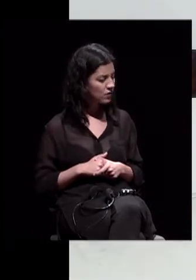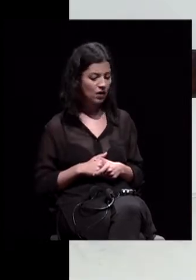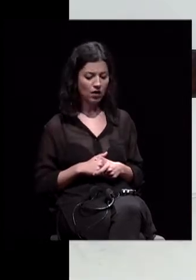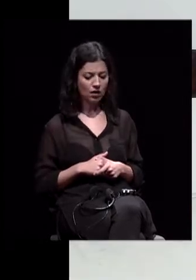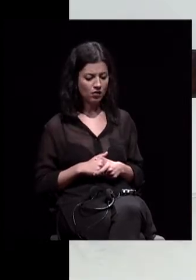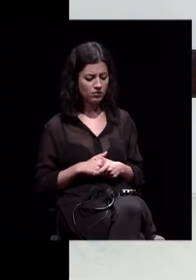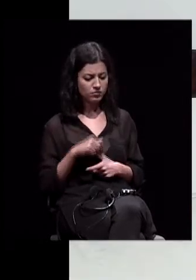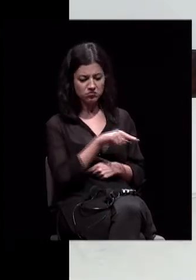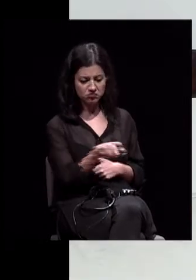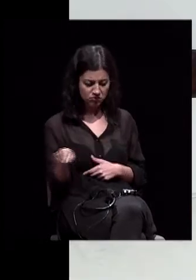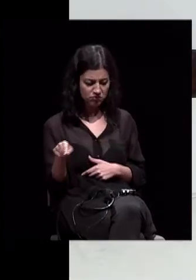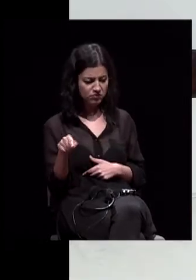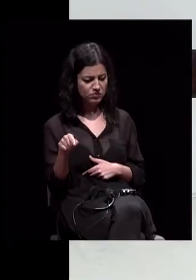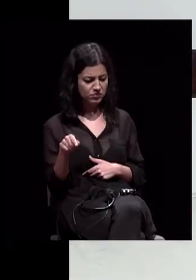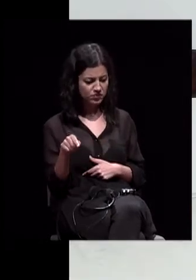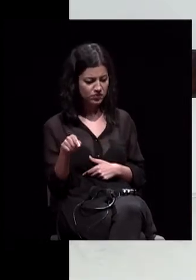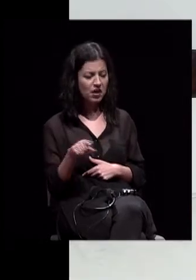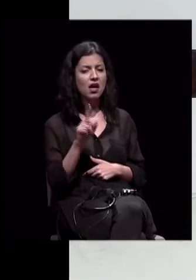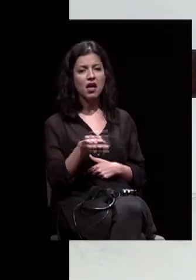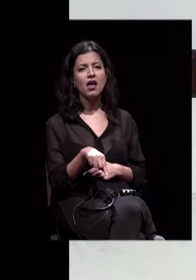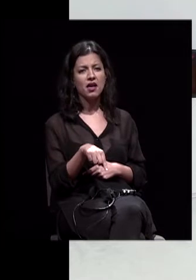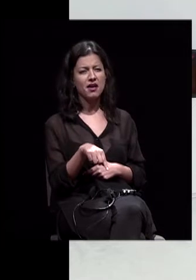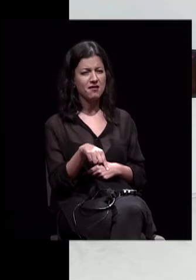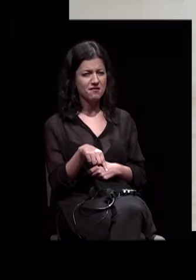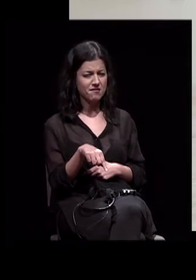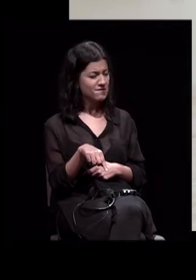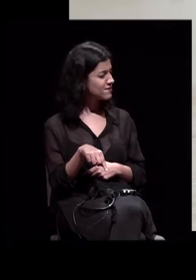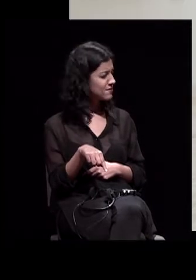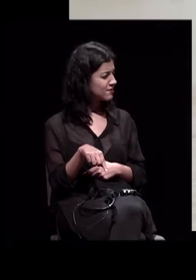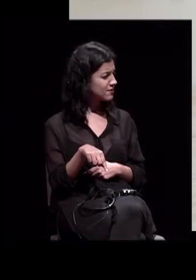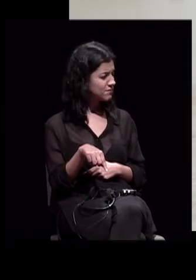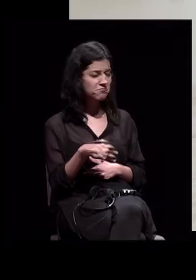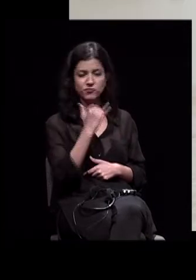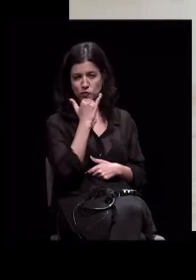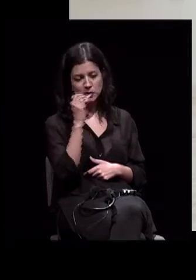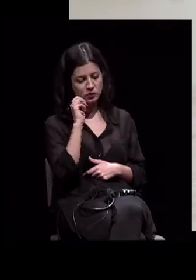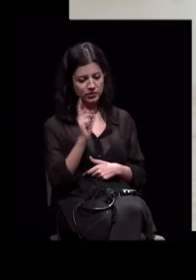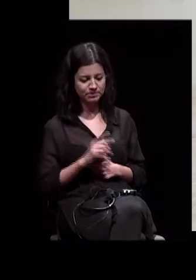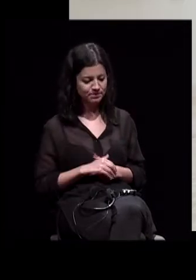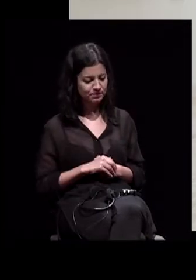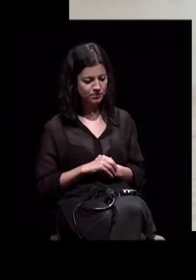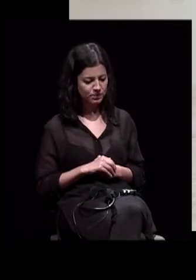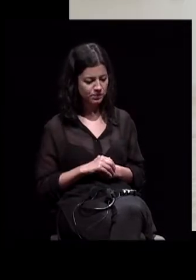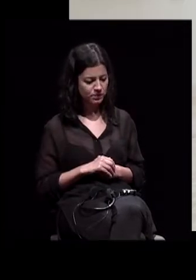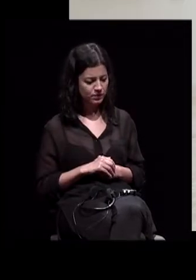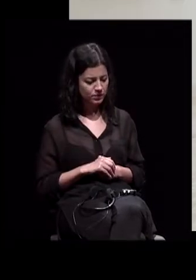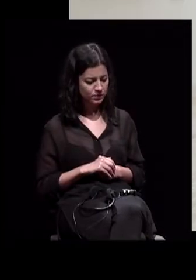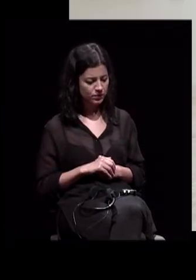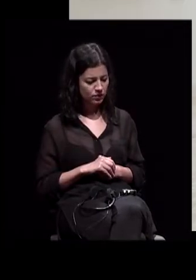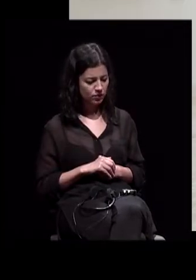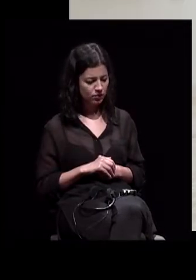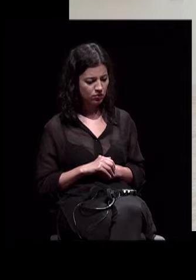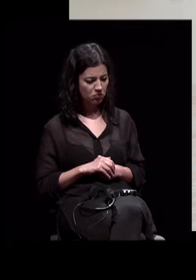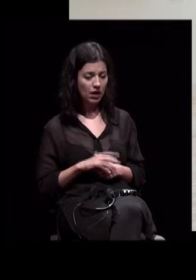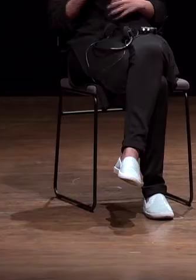con un fragmento de Tierra en Trance de Glaube Rocha en la exposición. Y